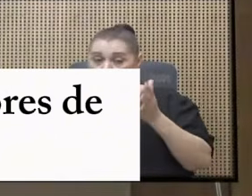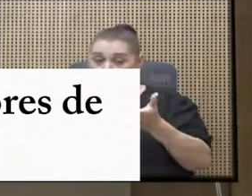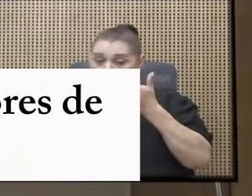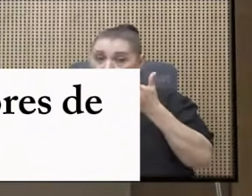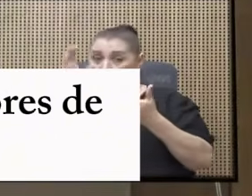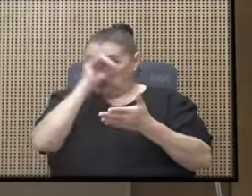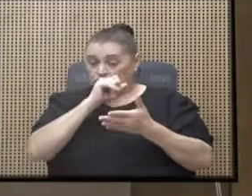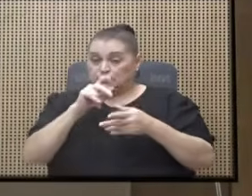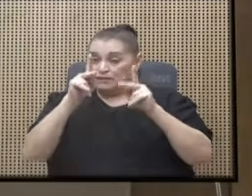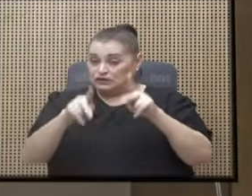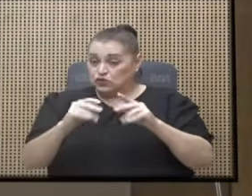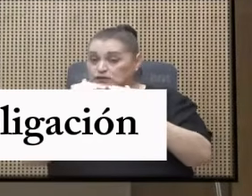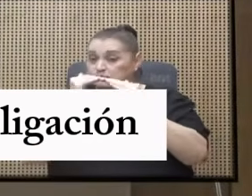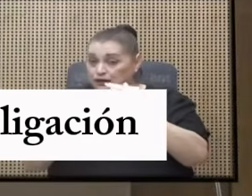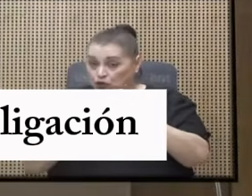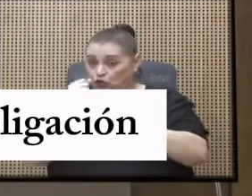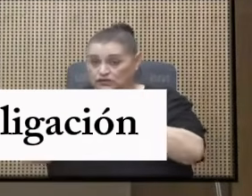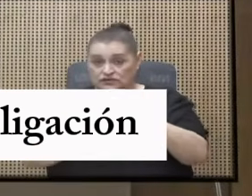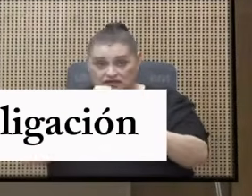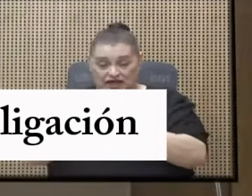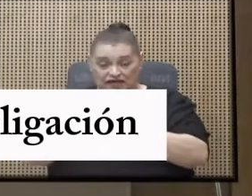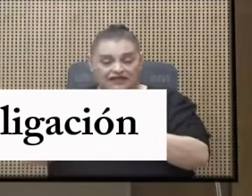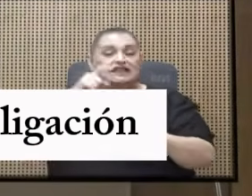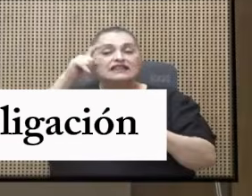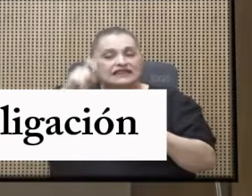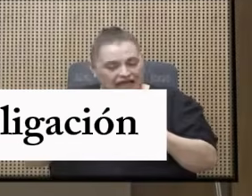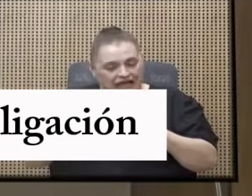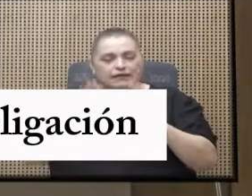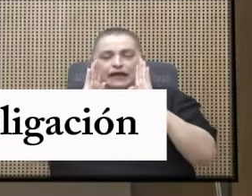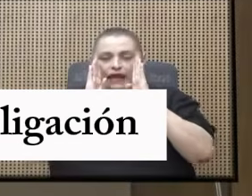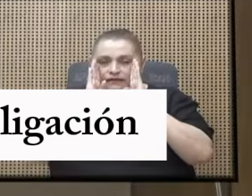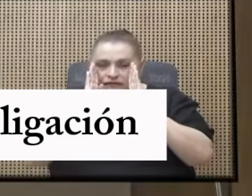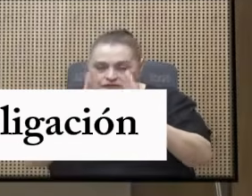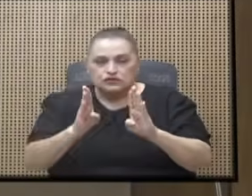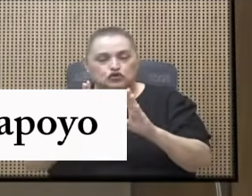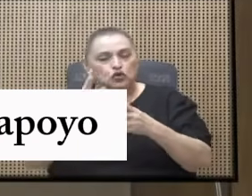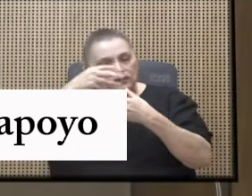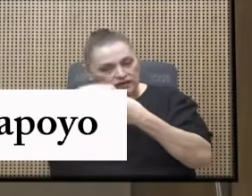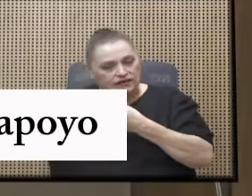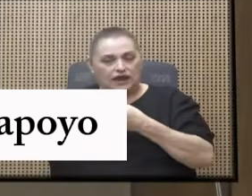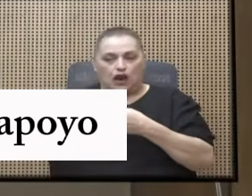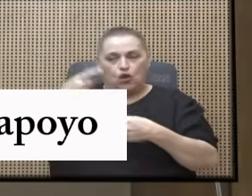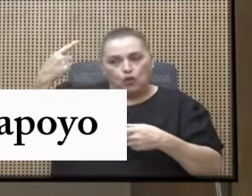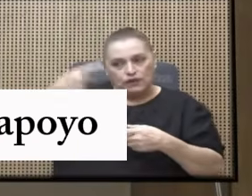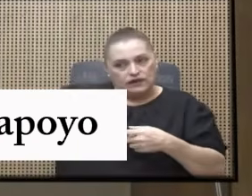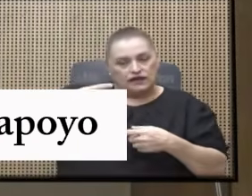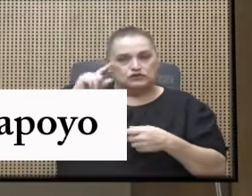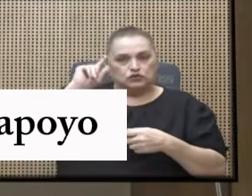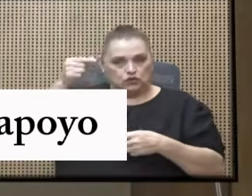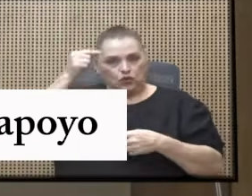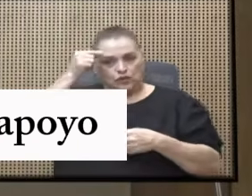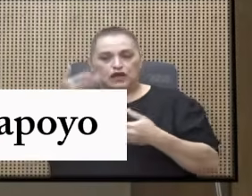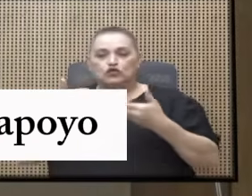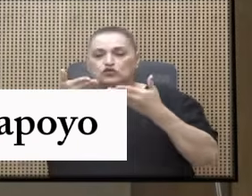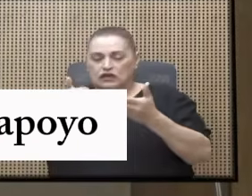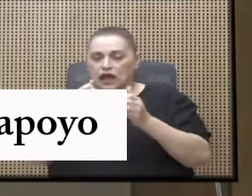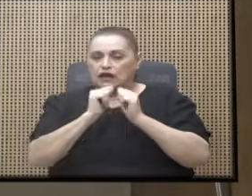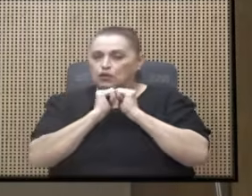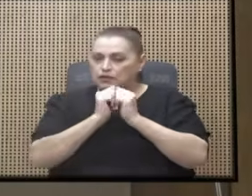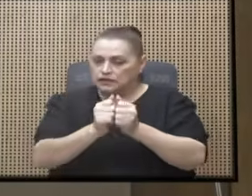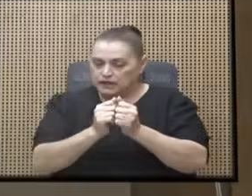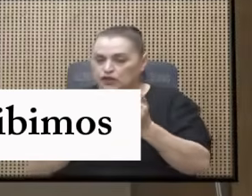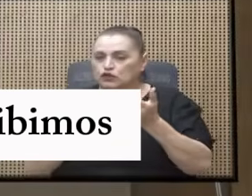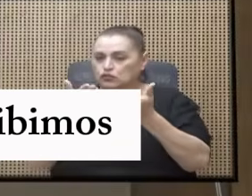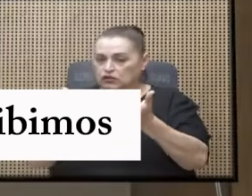personas menores de edad, debe haber un abordaje integral y hay una obligación del Estado de dar acompañamiento, de dar